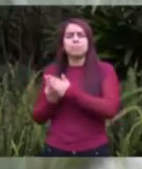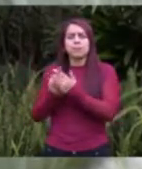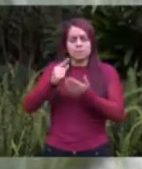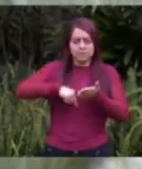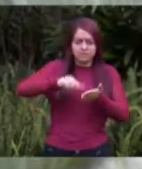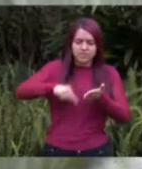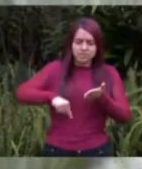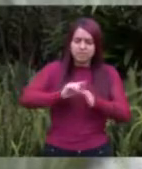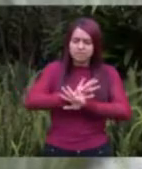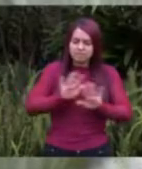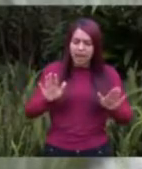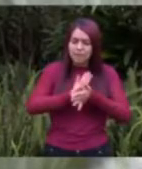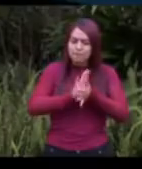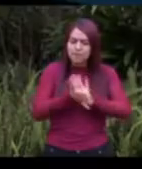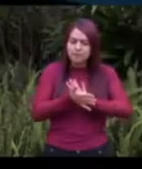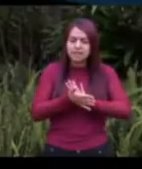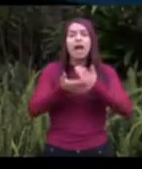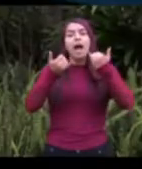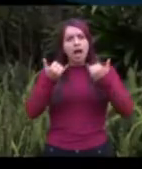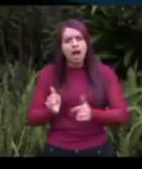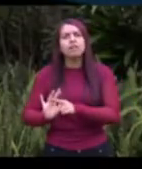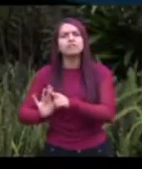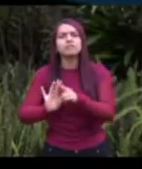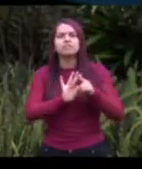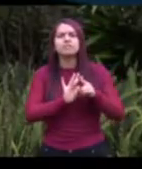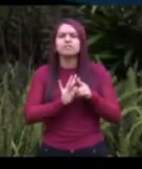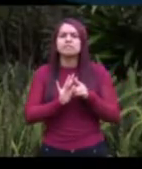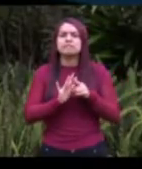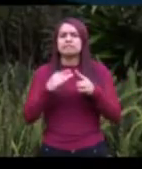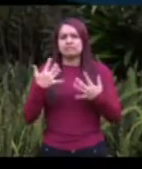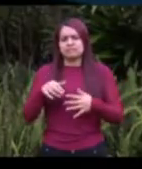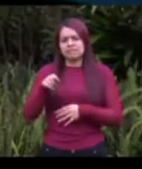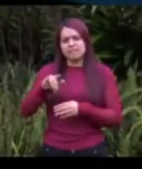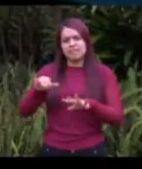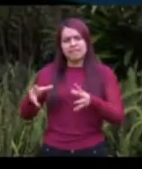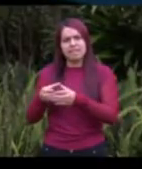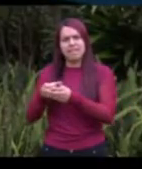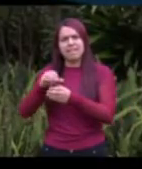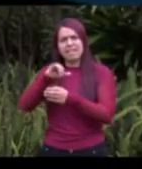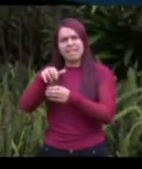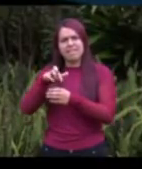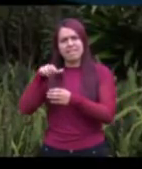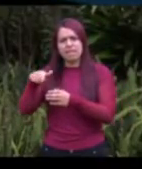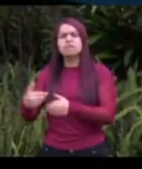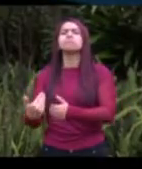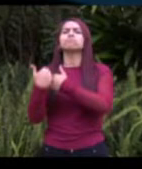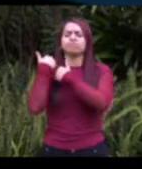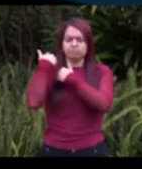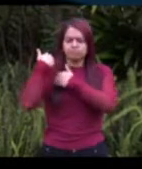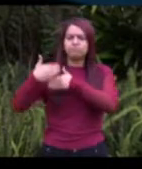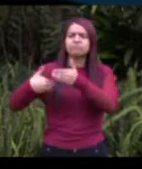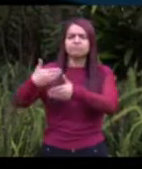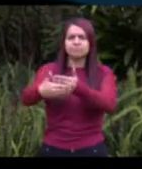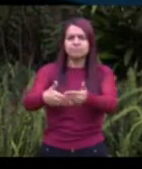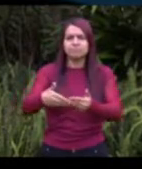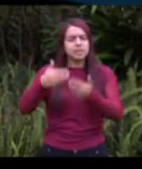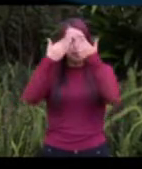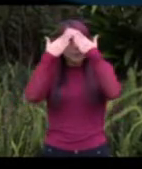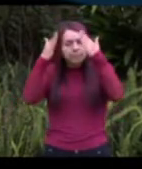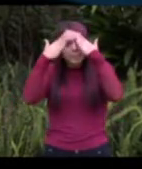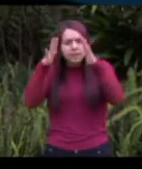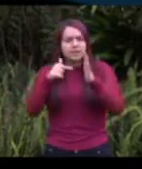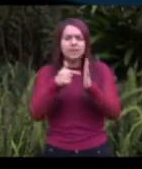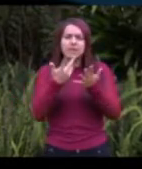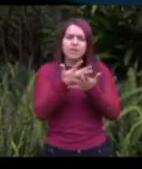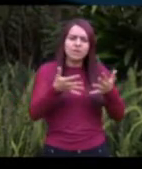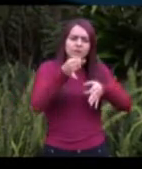arduo trabajo de implementación. La JEP tuvo el reto de poner en marcha procesos misionales sin contar con el marco